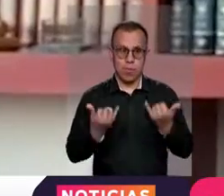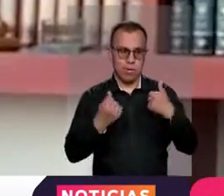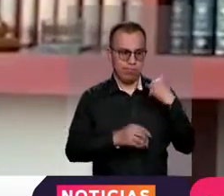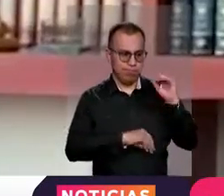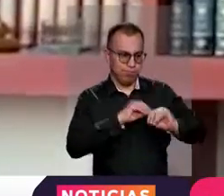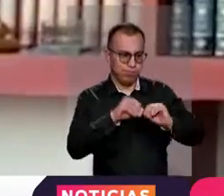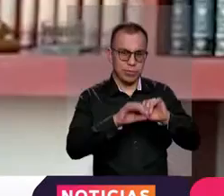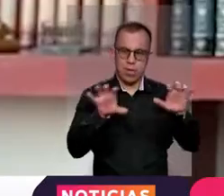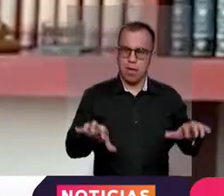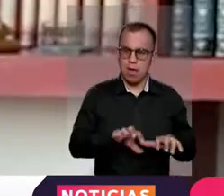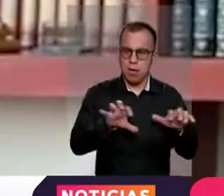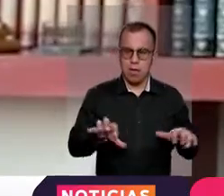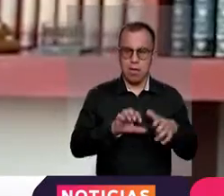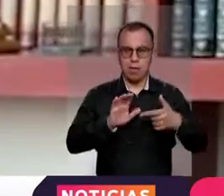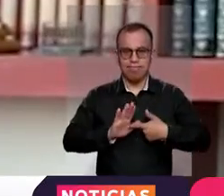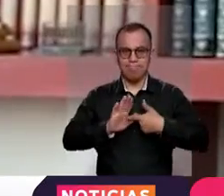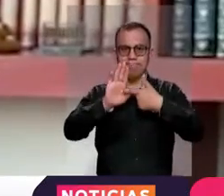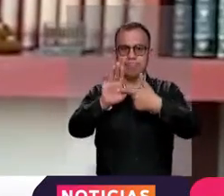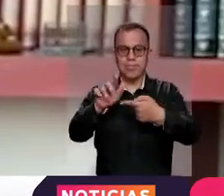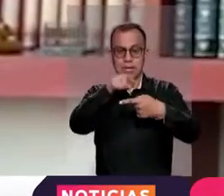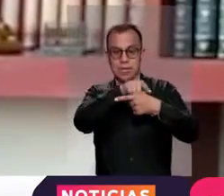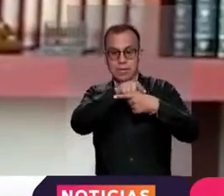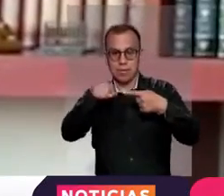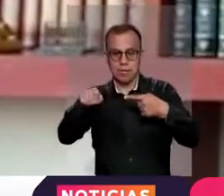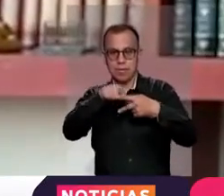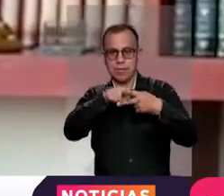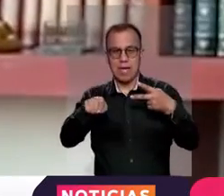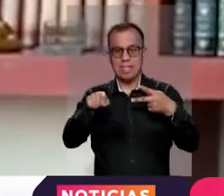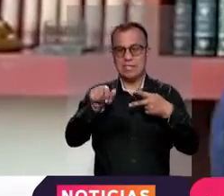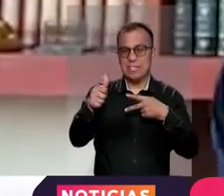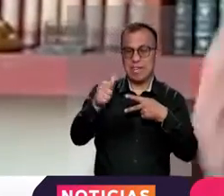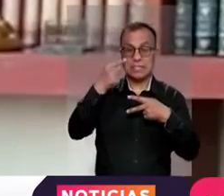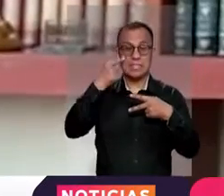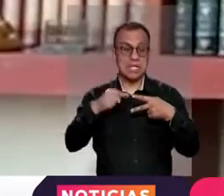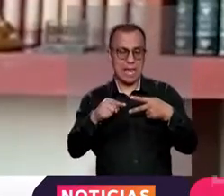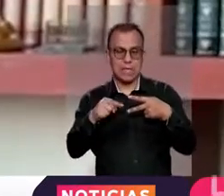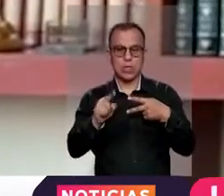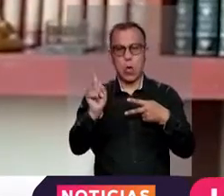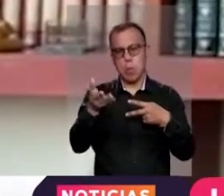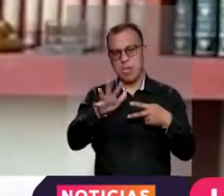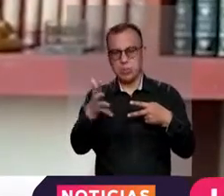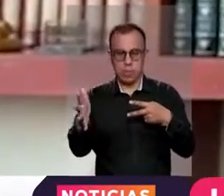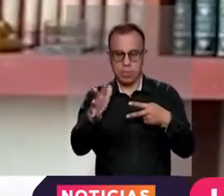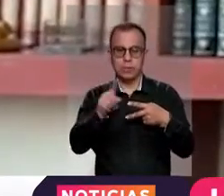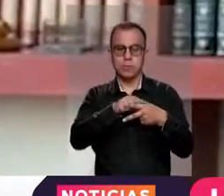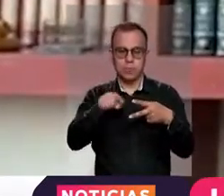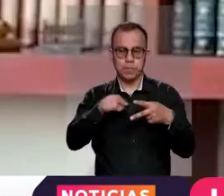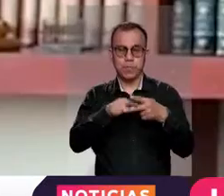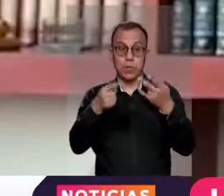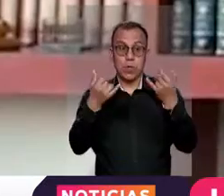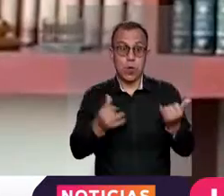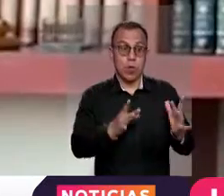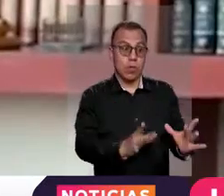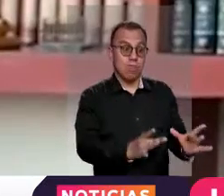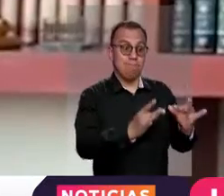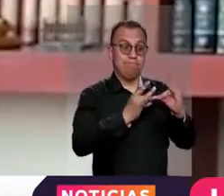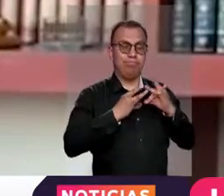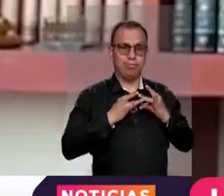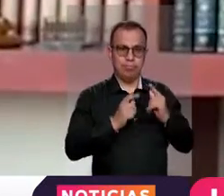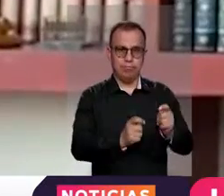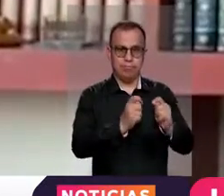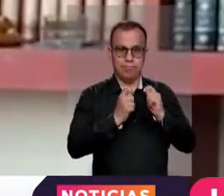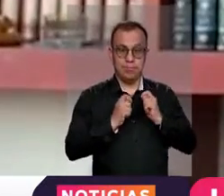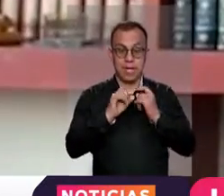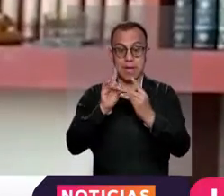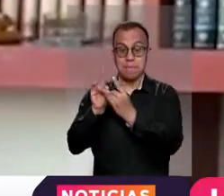hoy se va a ver reflejado en aproximadamente 10 días a 2 semanas. Las personas que hoy se contagien y que eventualmente requieran de una cama de